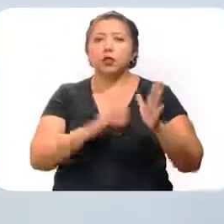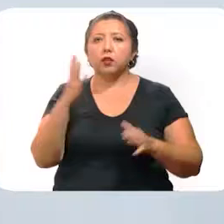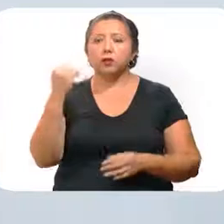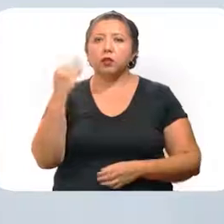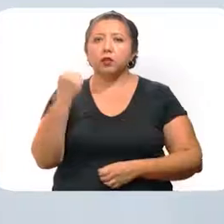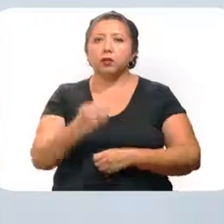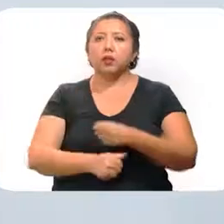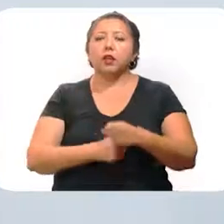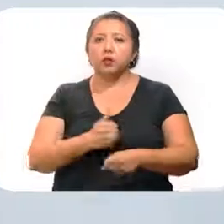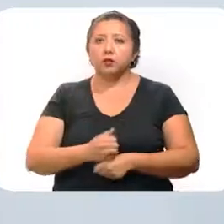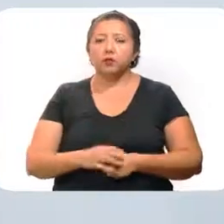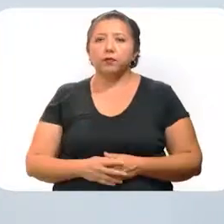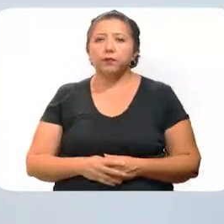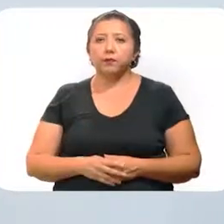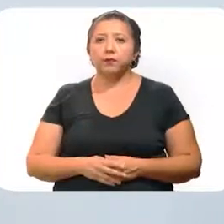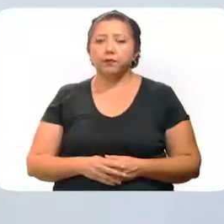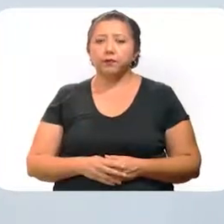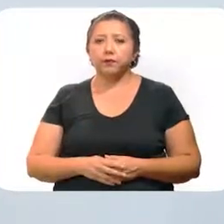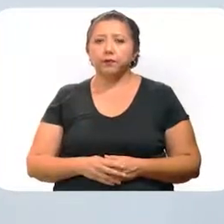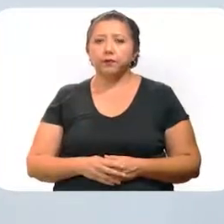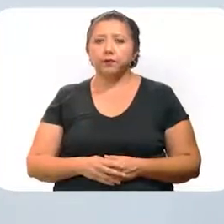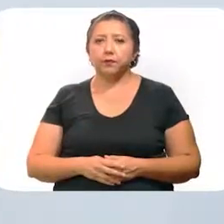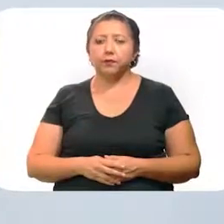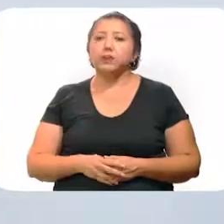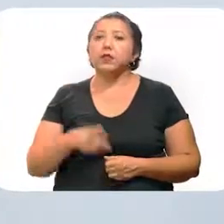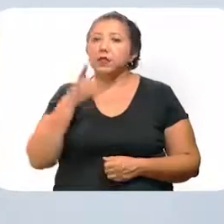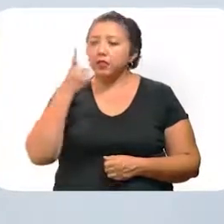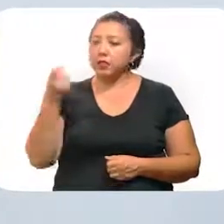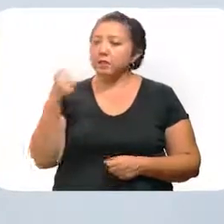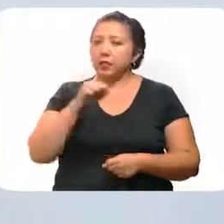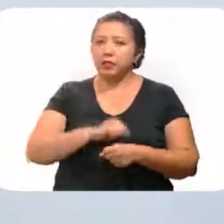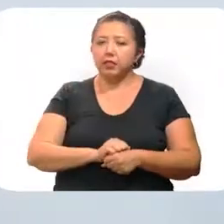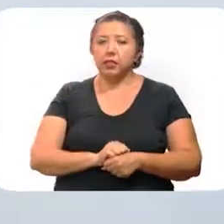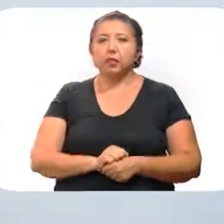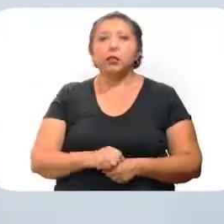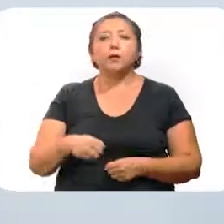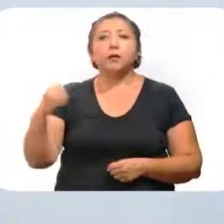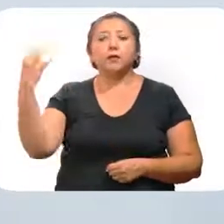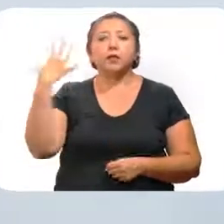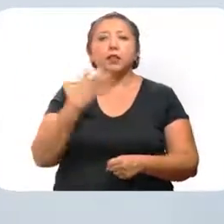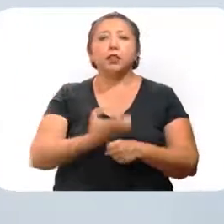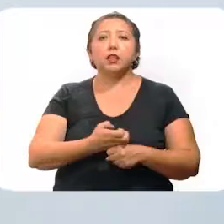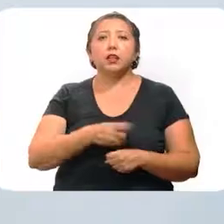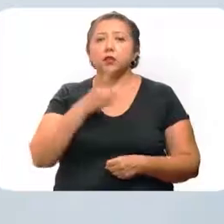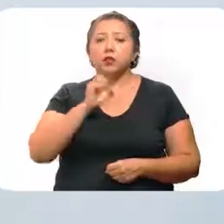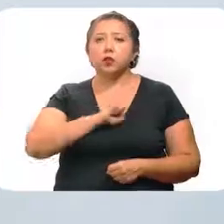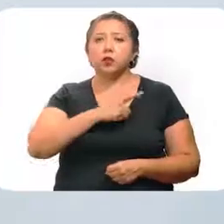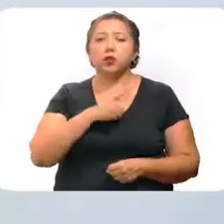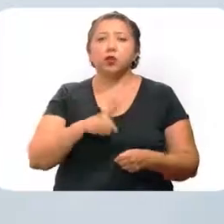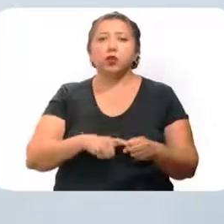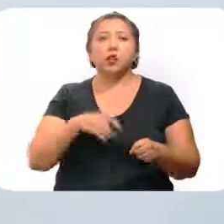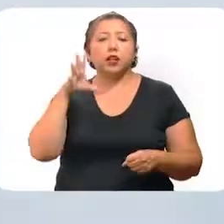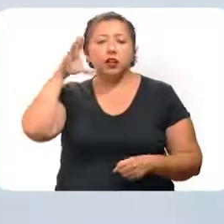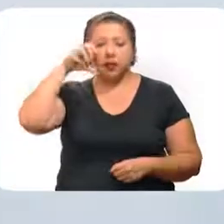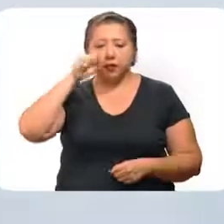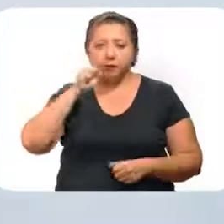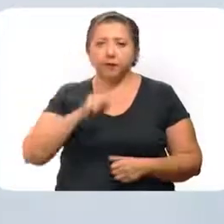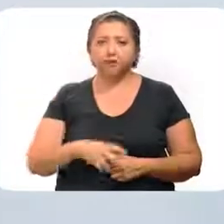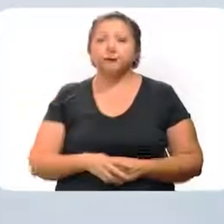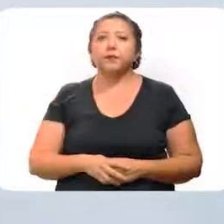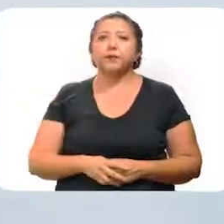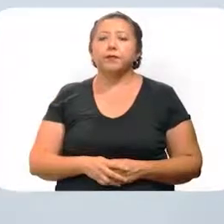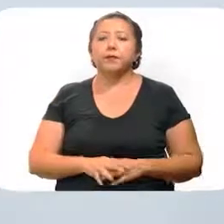de 1 mes a 99 años. Los indicadores semanales de nuestro semáforo estatal de salud marcan color